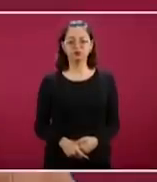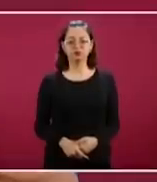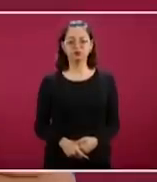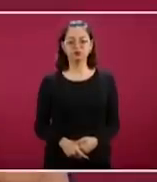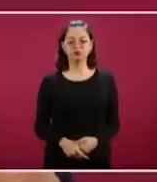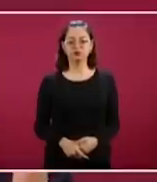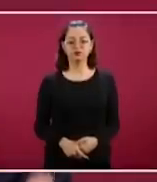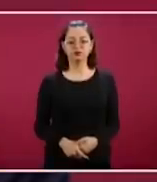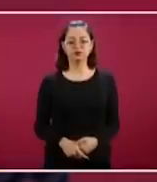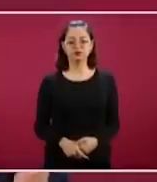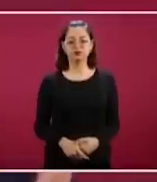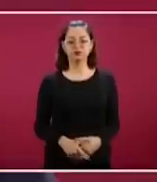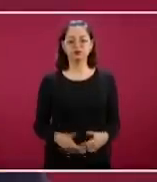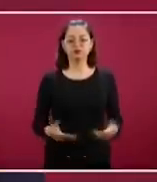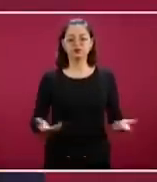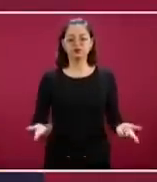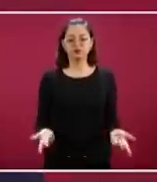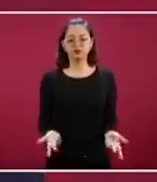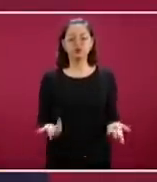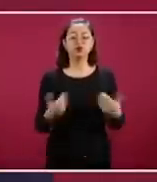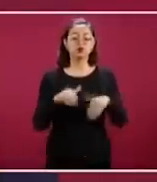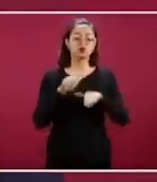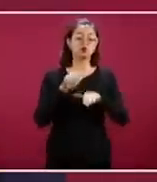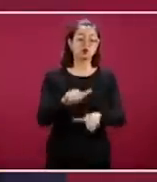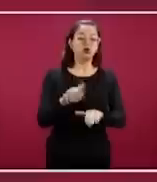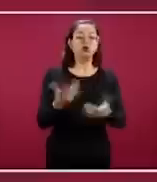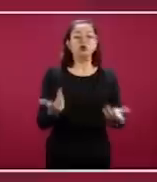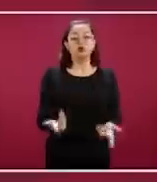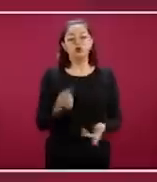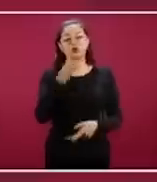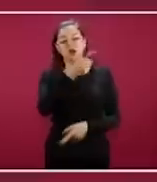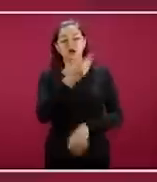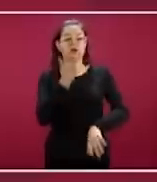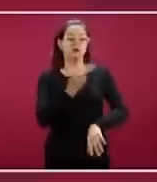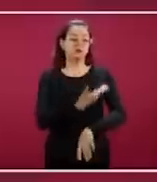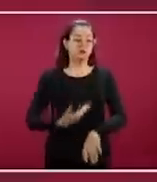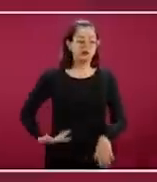declaraciones y de lo que se ha venido expresando,